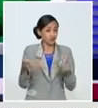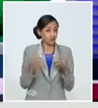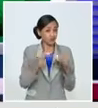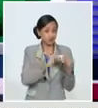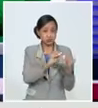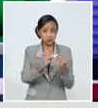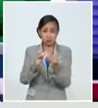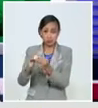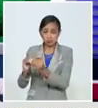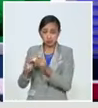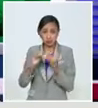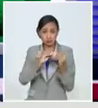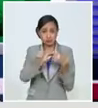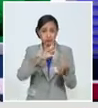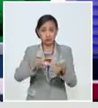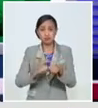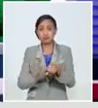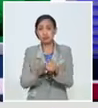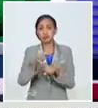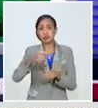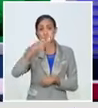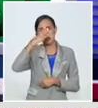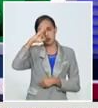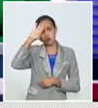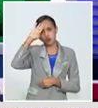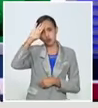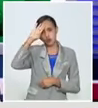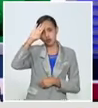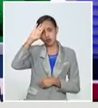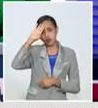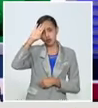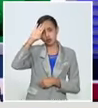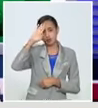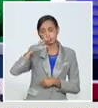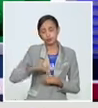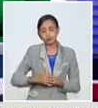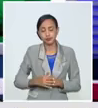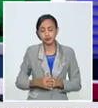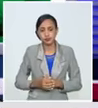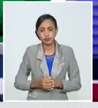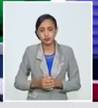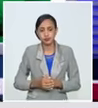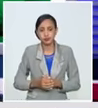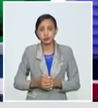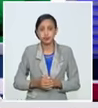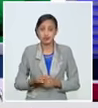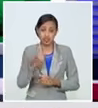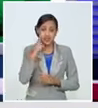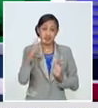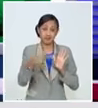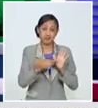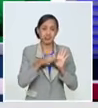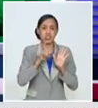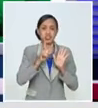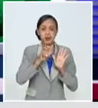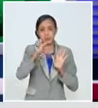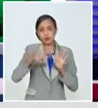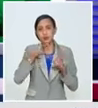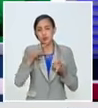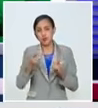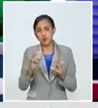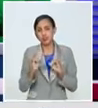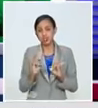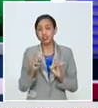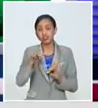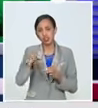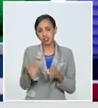país. Bueno, pues estos son parte de los elementos, los 3 fallecidos que lamentamos en el día